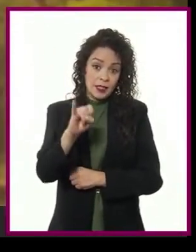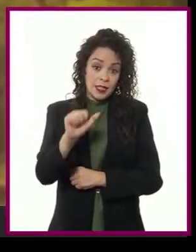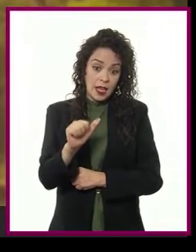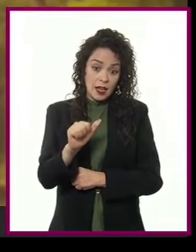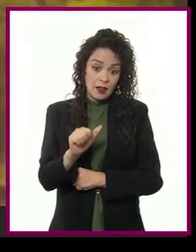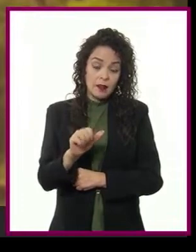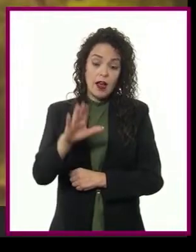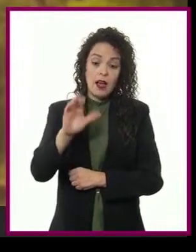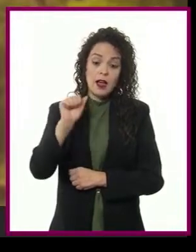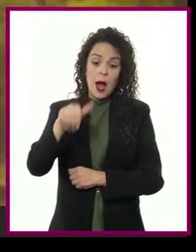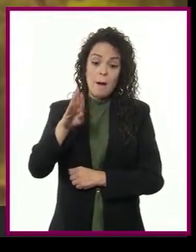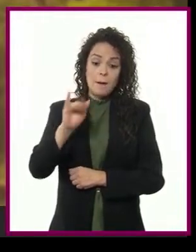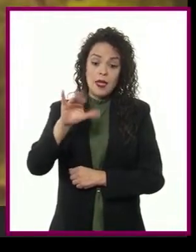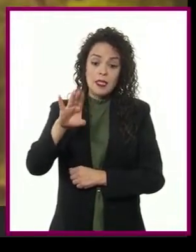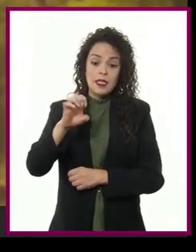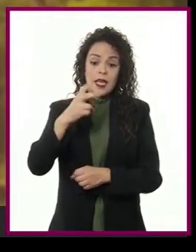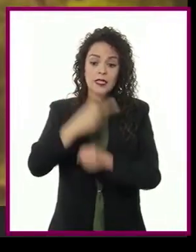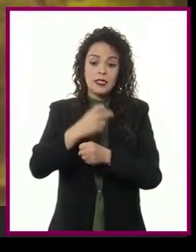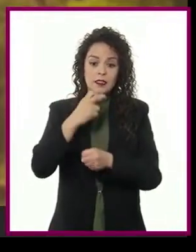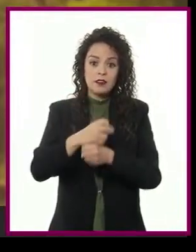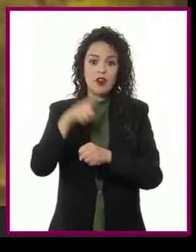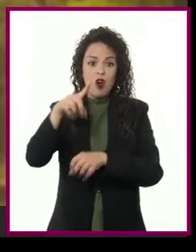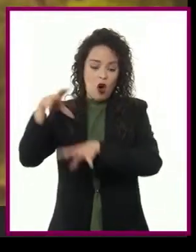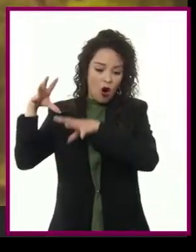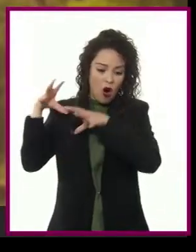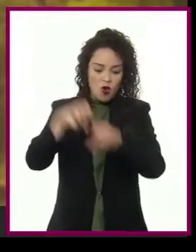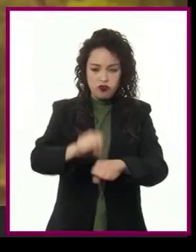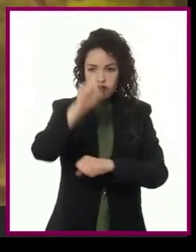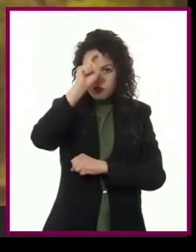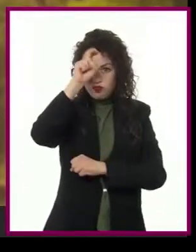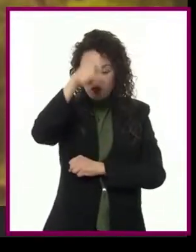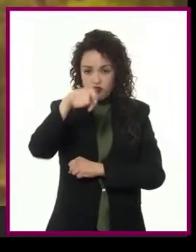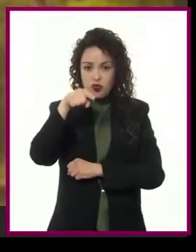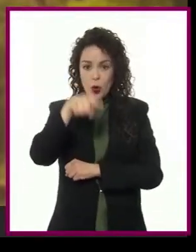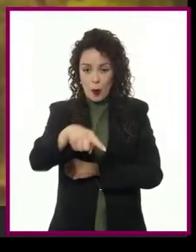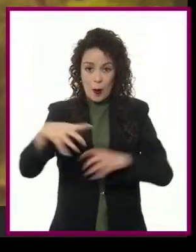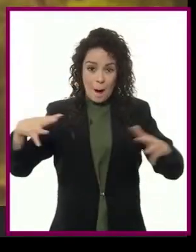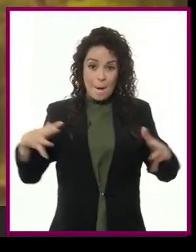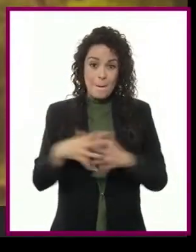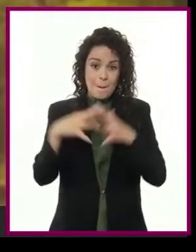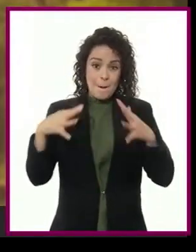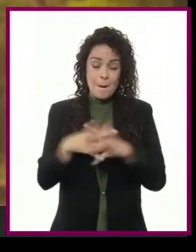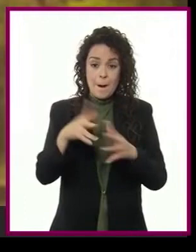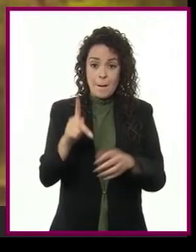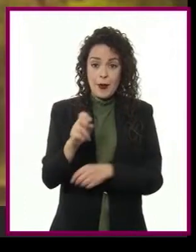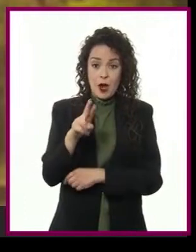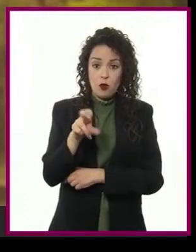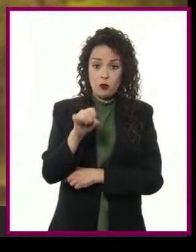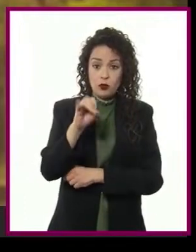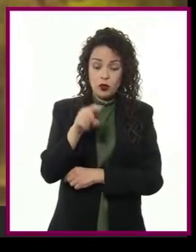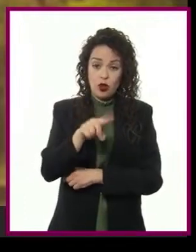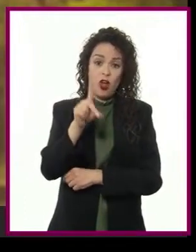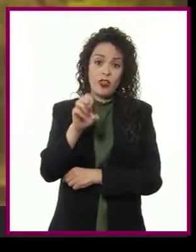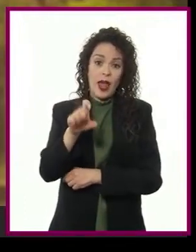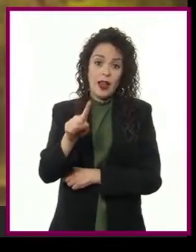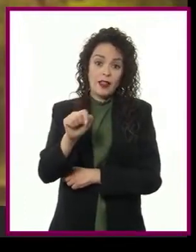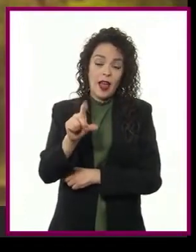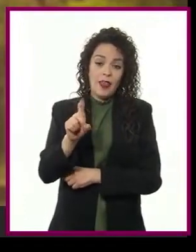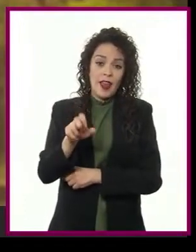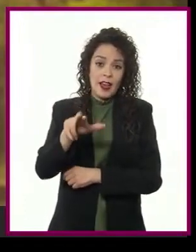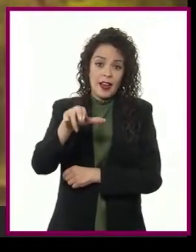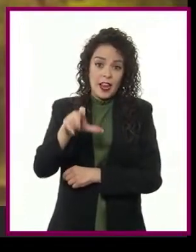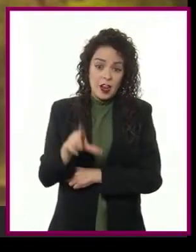Cambises II, invadió Egipto y después de ganar la batalla de Pelusio en el delta del Nilo, la